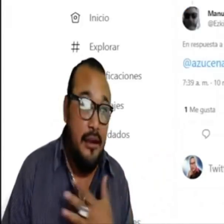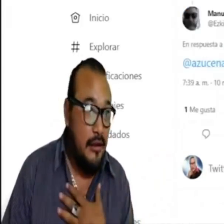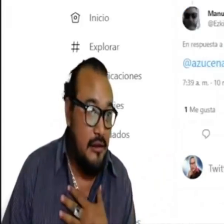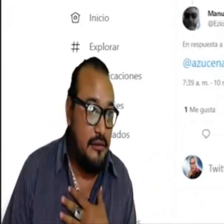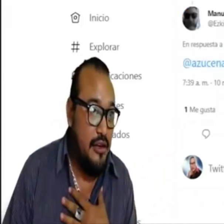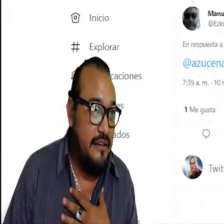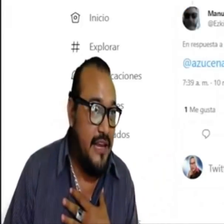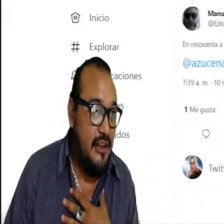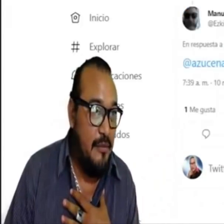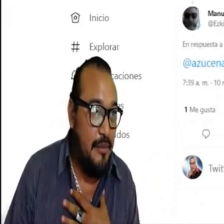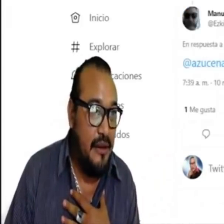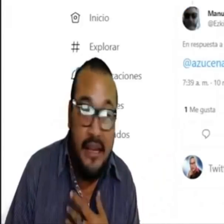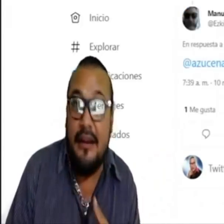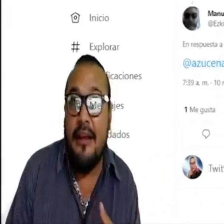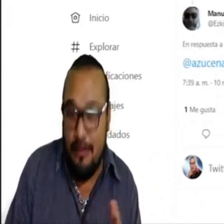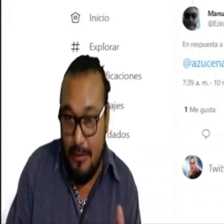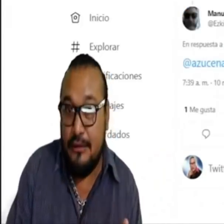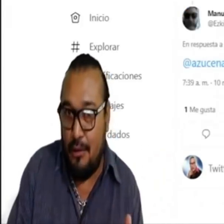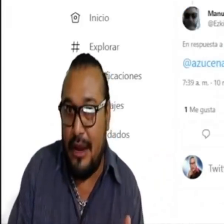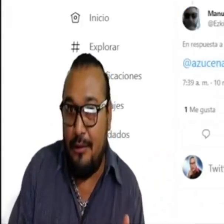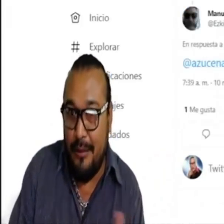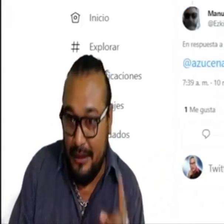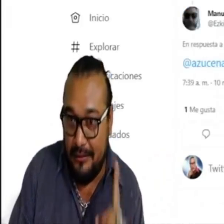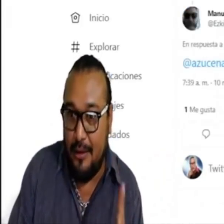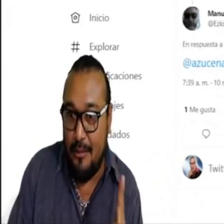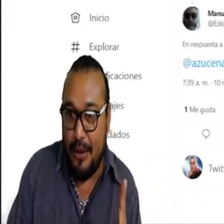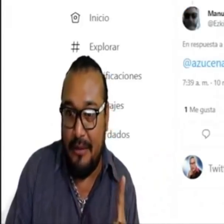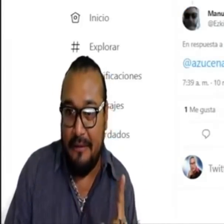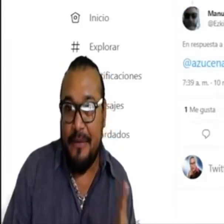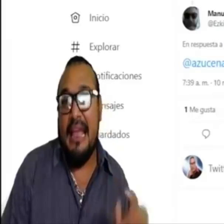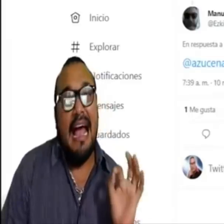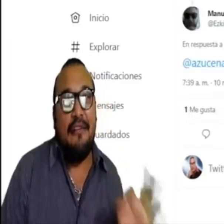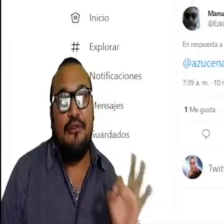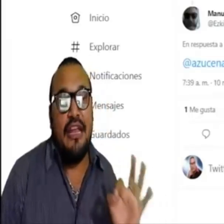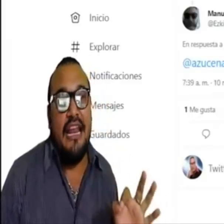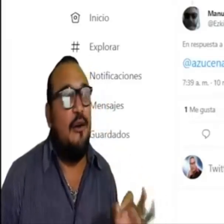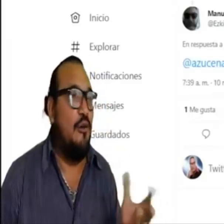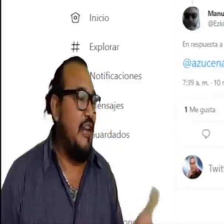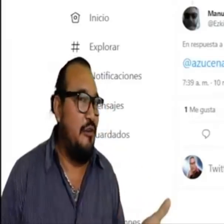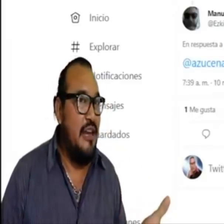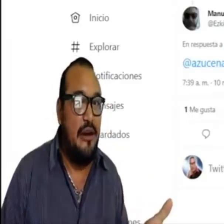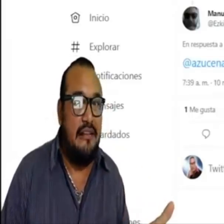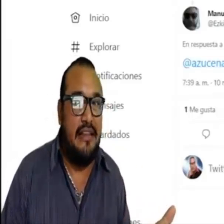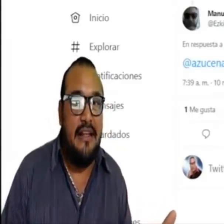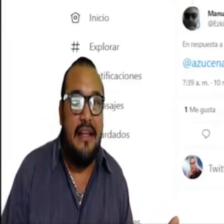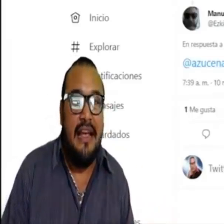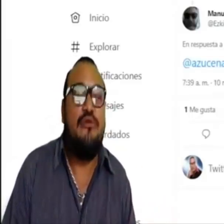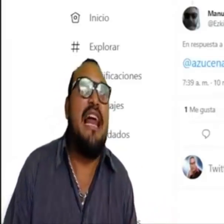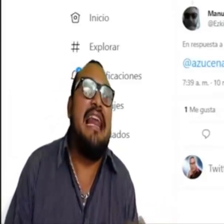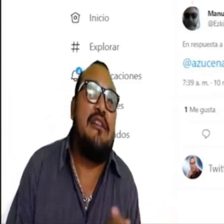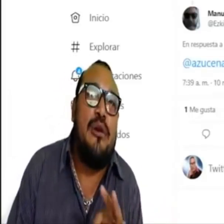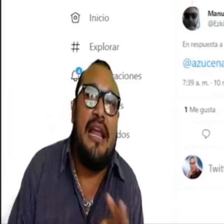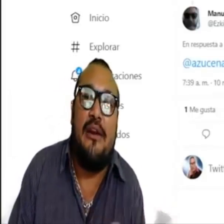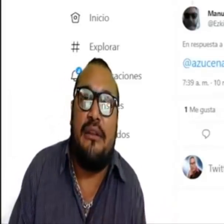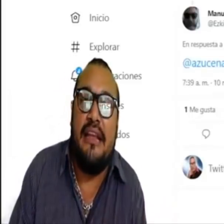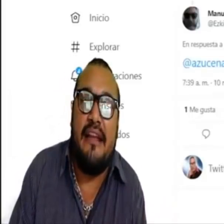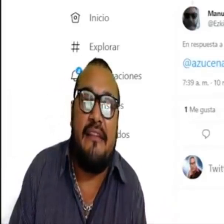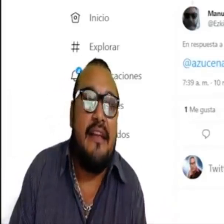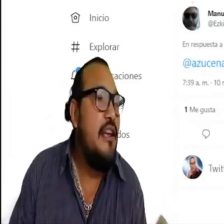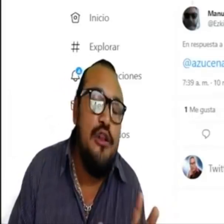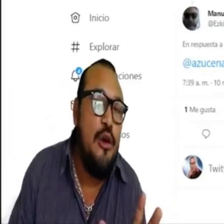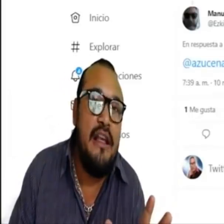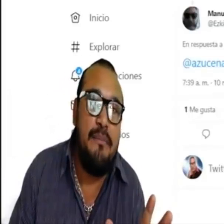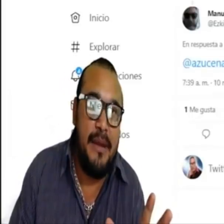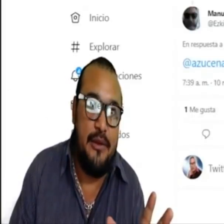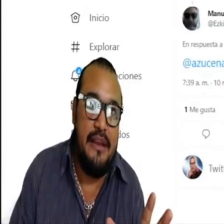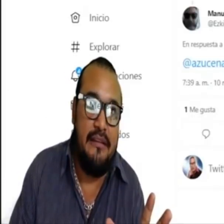no estoy diciendo lo por decir lo muestro con argumentos y compruebas azucena ocha yo sé noreste es una lectora de noticias